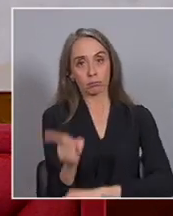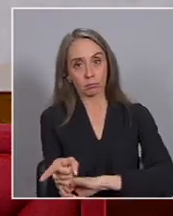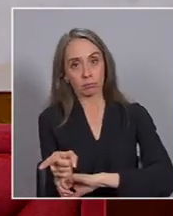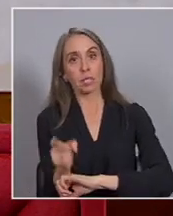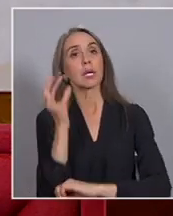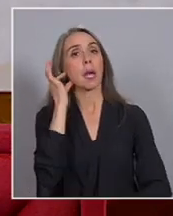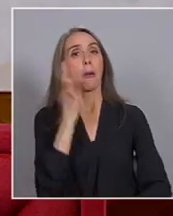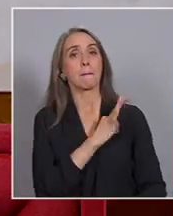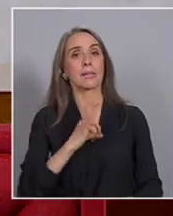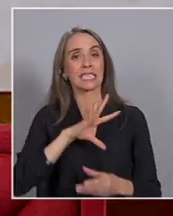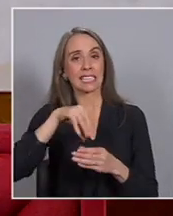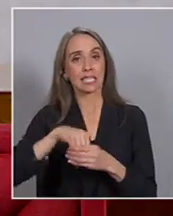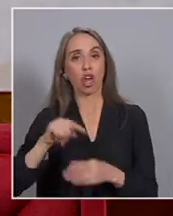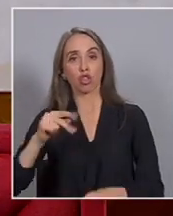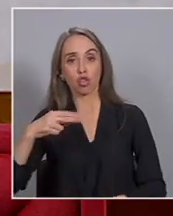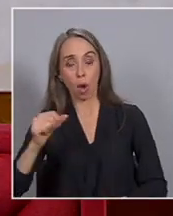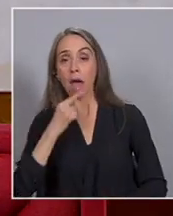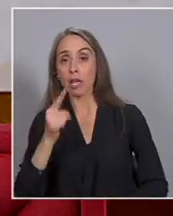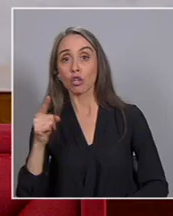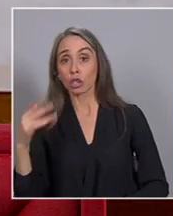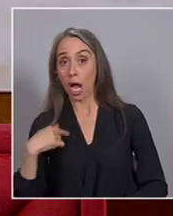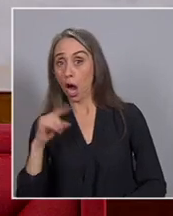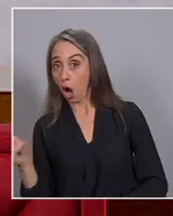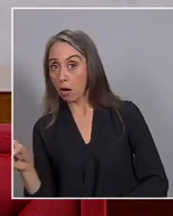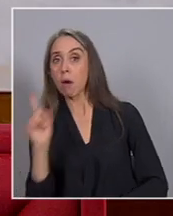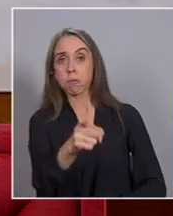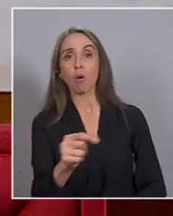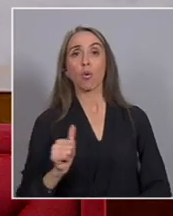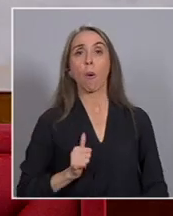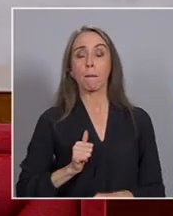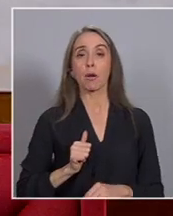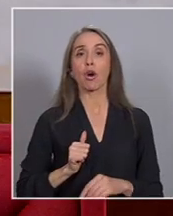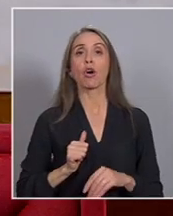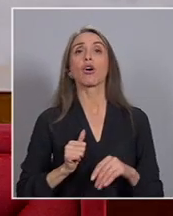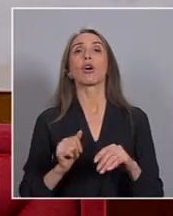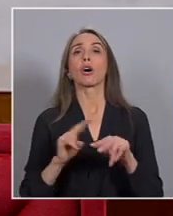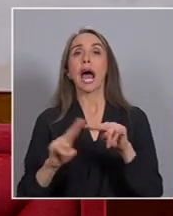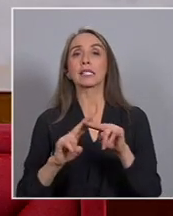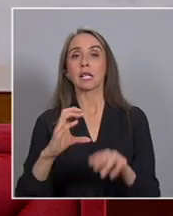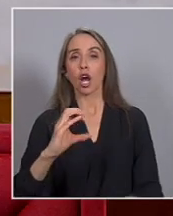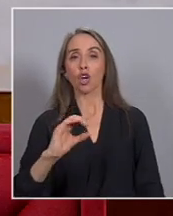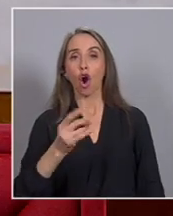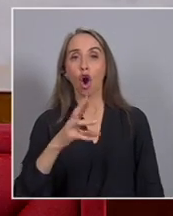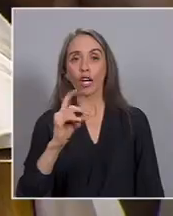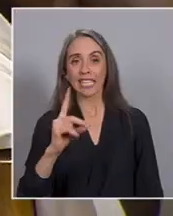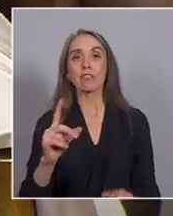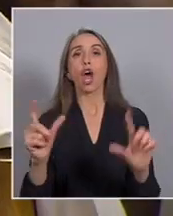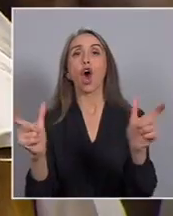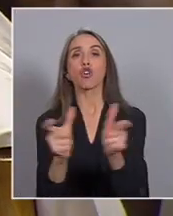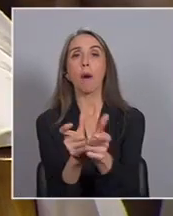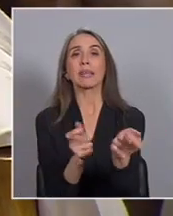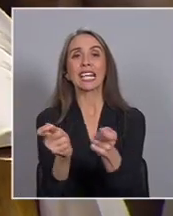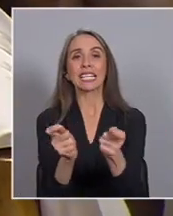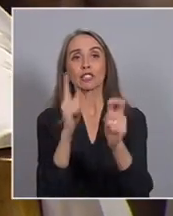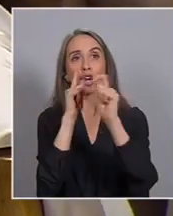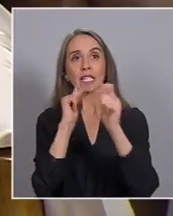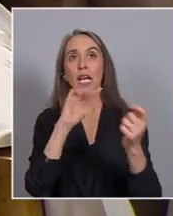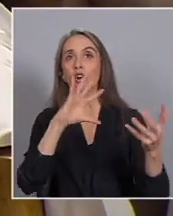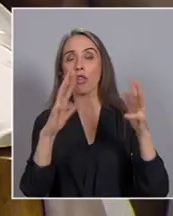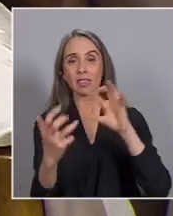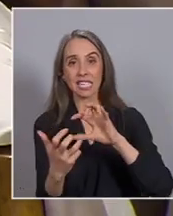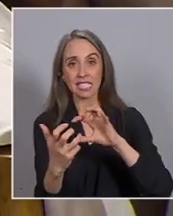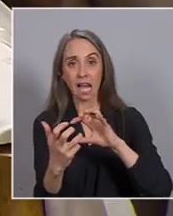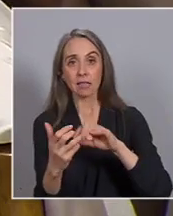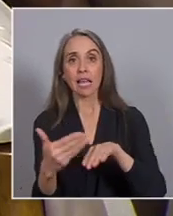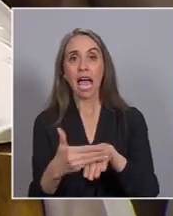dije a la ministra del Interior y ayer se ejecutó la orden, la conformación de un COGRID, Comité de Gestión de Riesgo de Desastres,